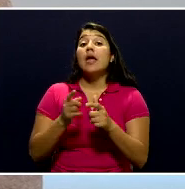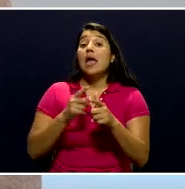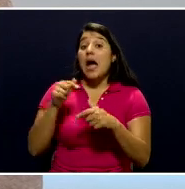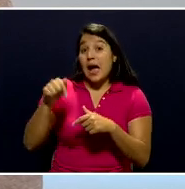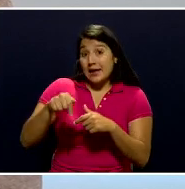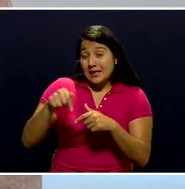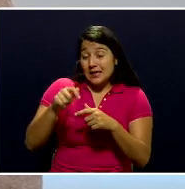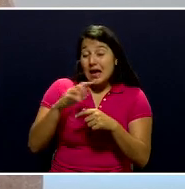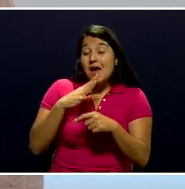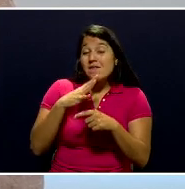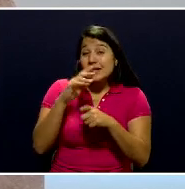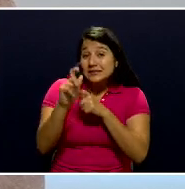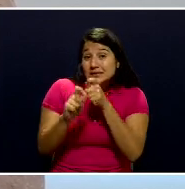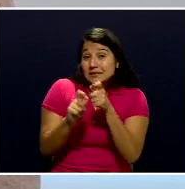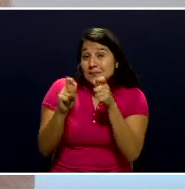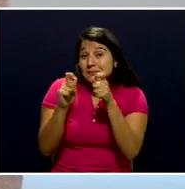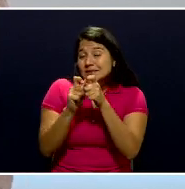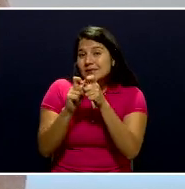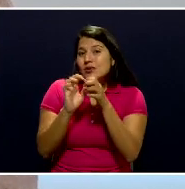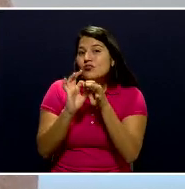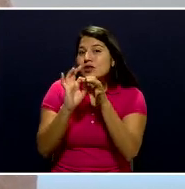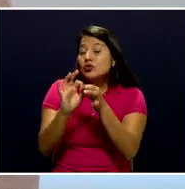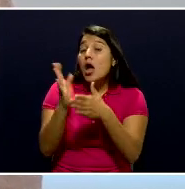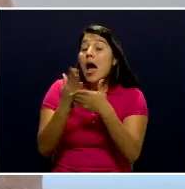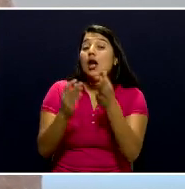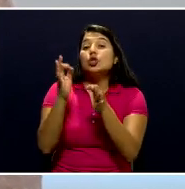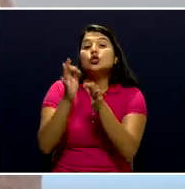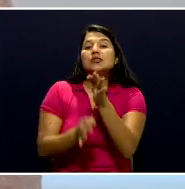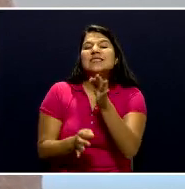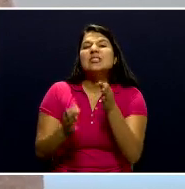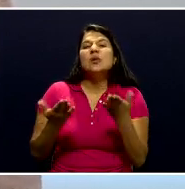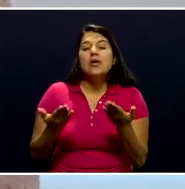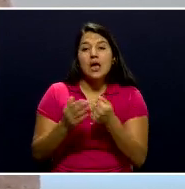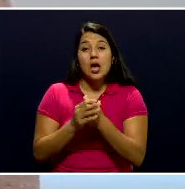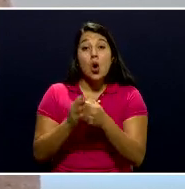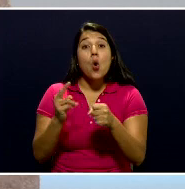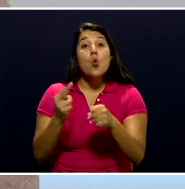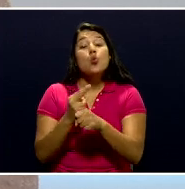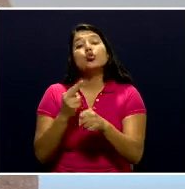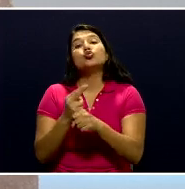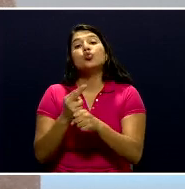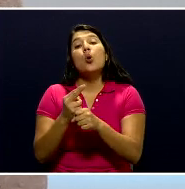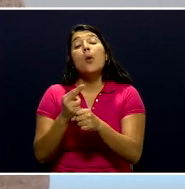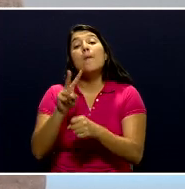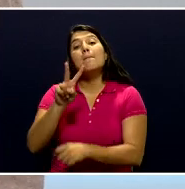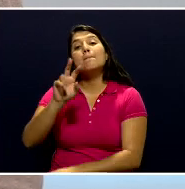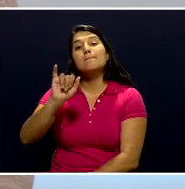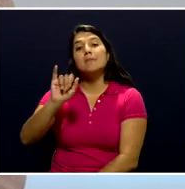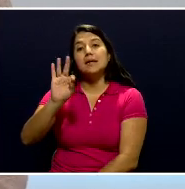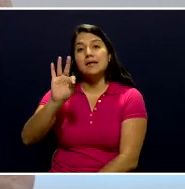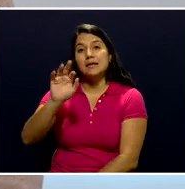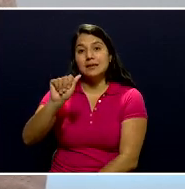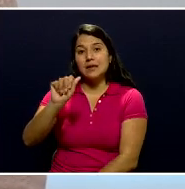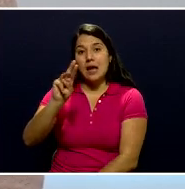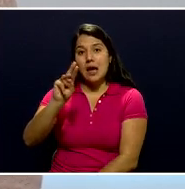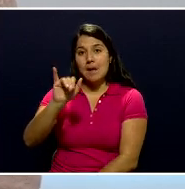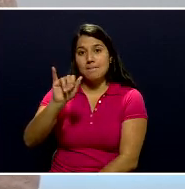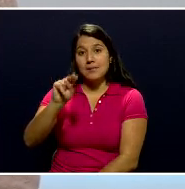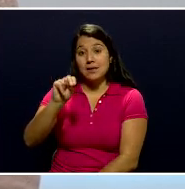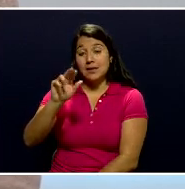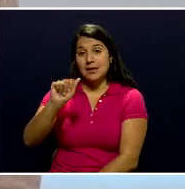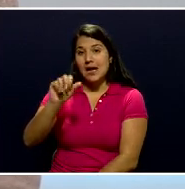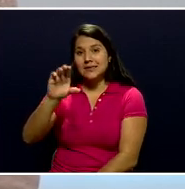hablar específicamente sobre algo muy sencillo, que es el uso de la vitamina C para un poco la